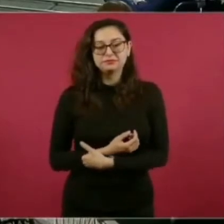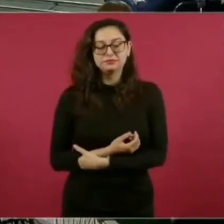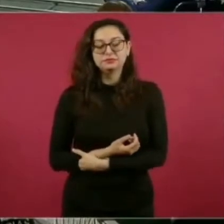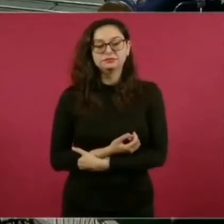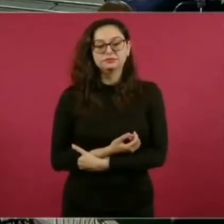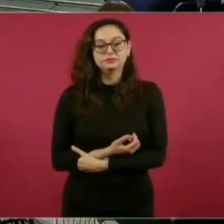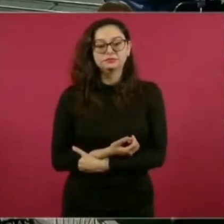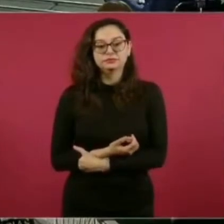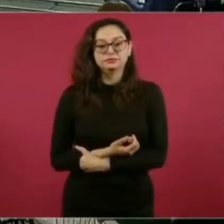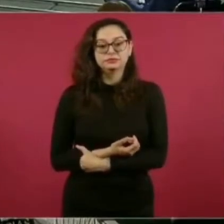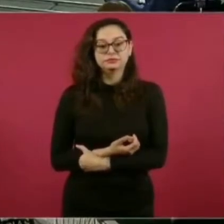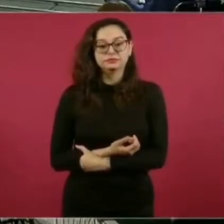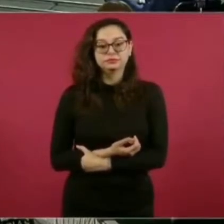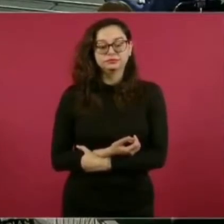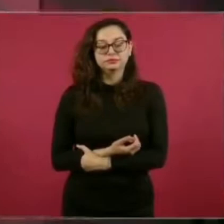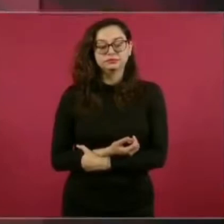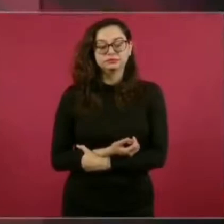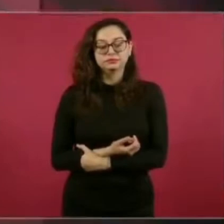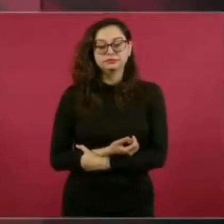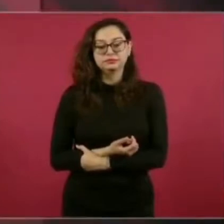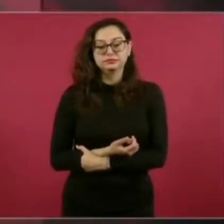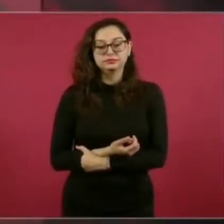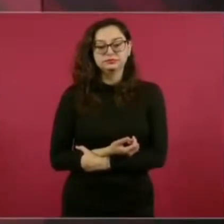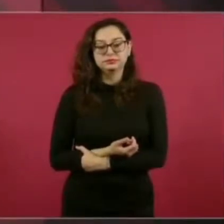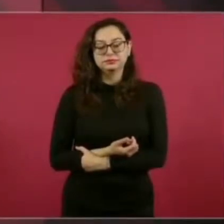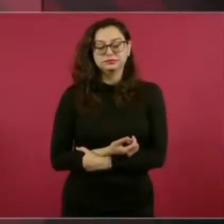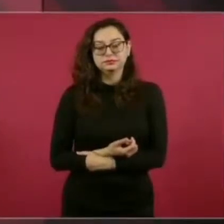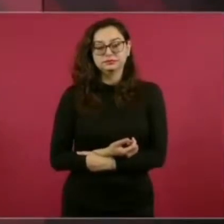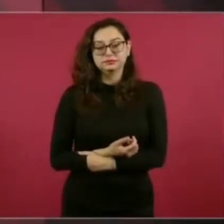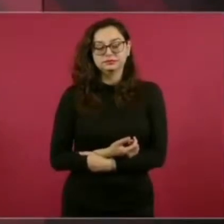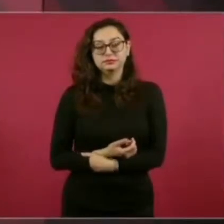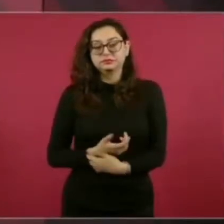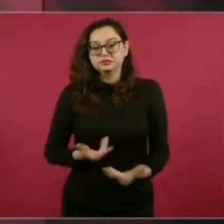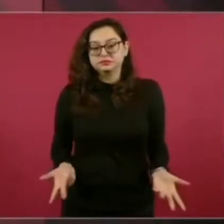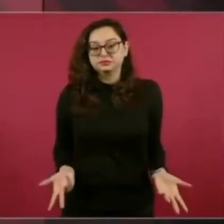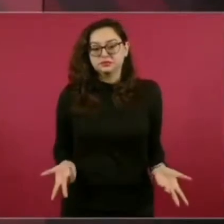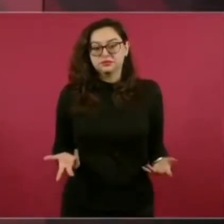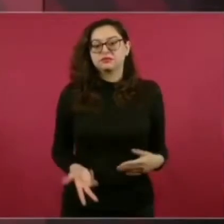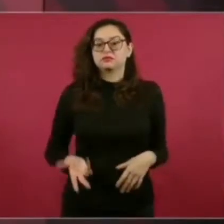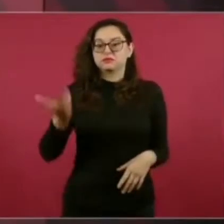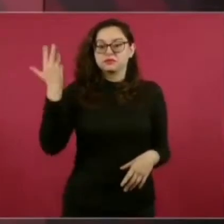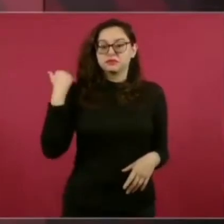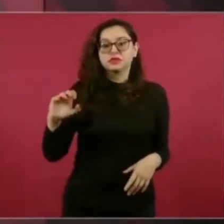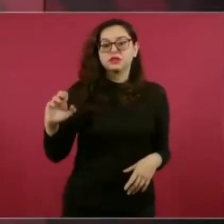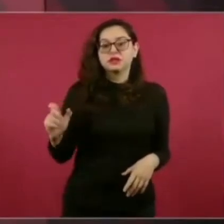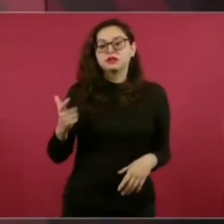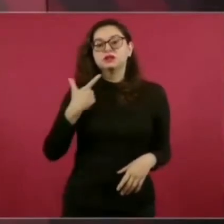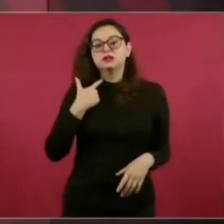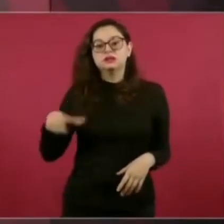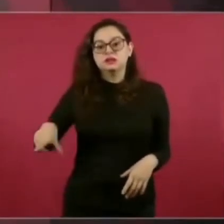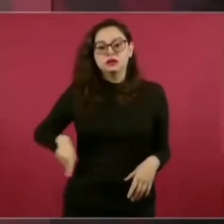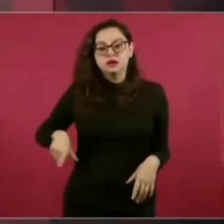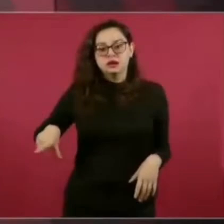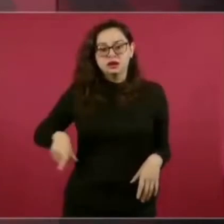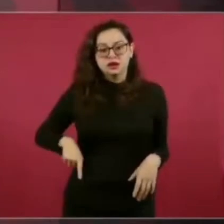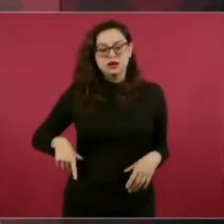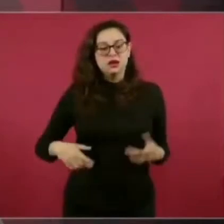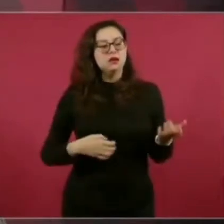¿Cuántos contratos hemos visto aquí leoninos que entregaban en los gobiernos